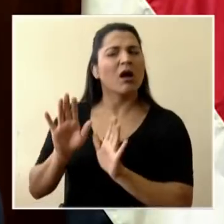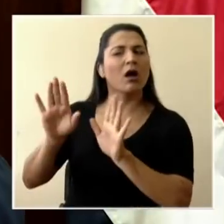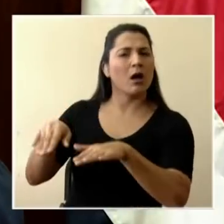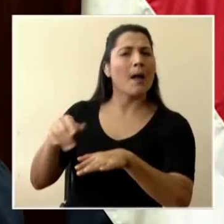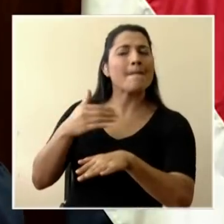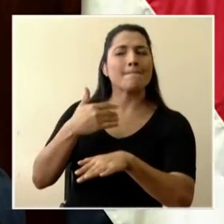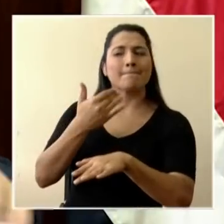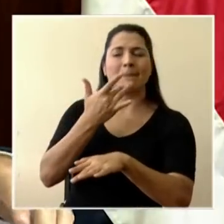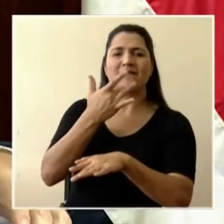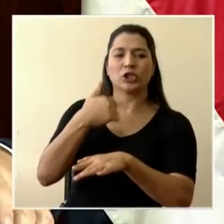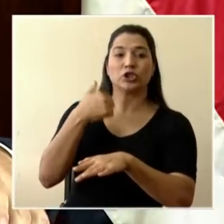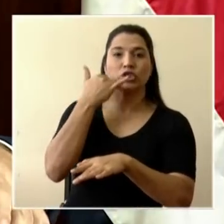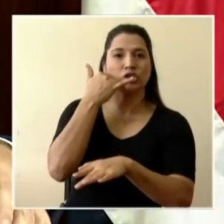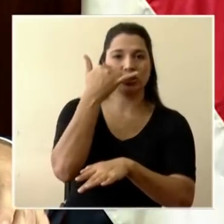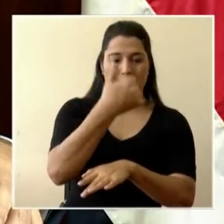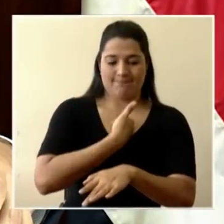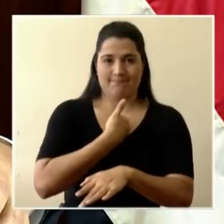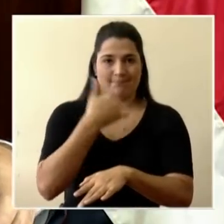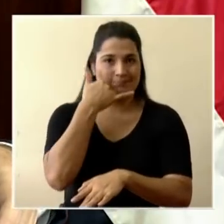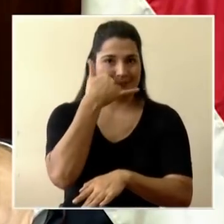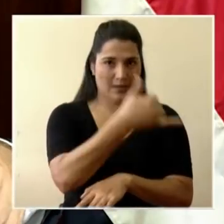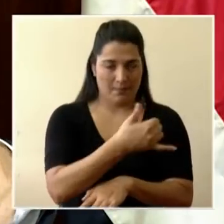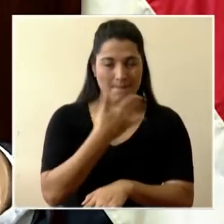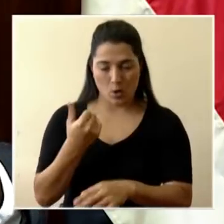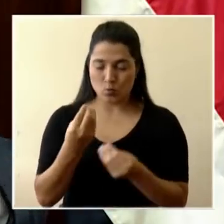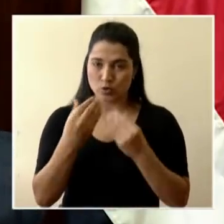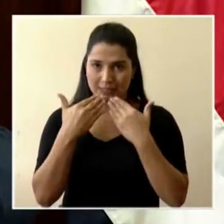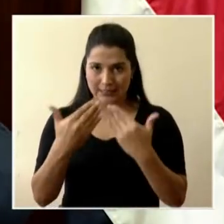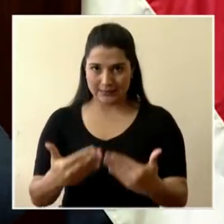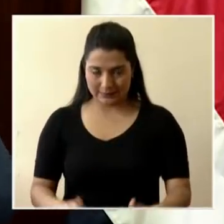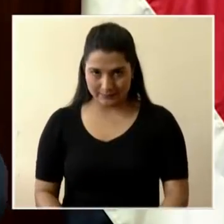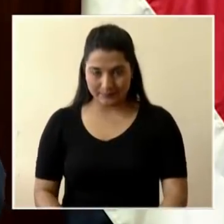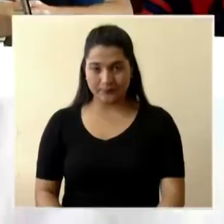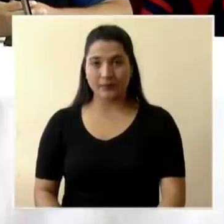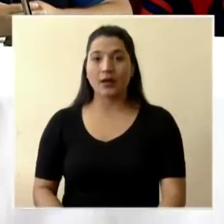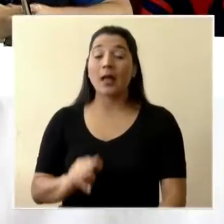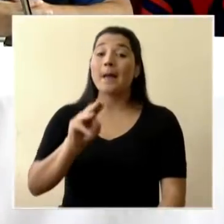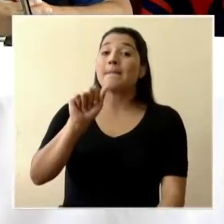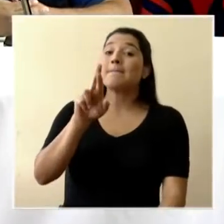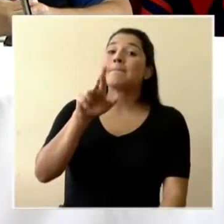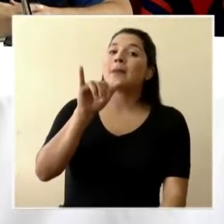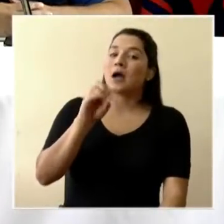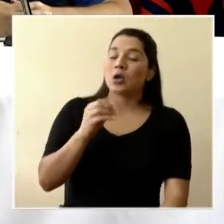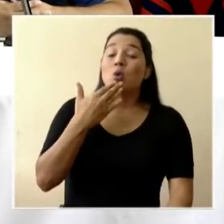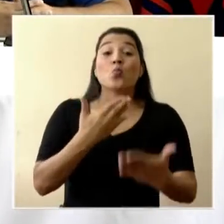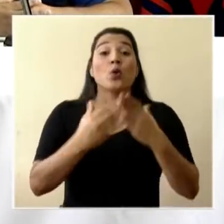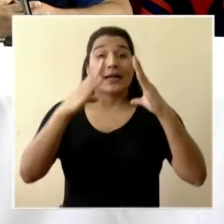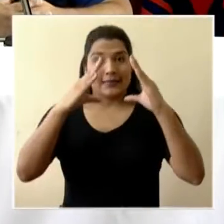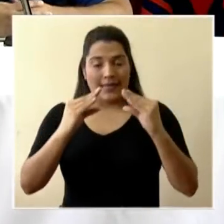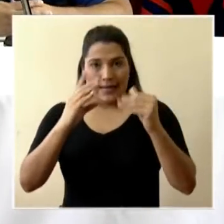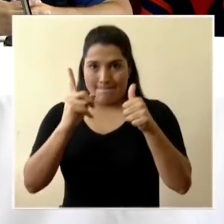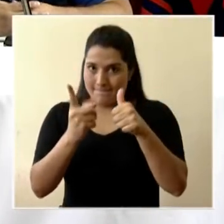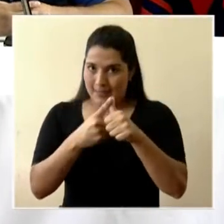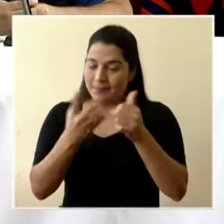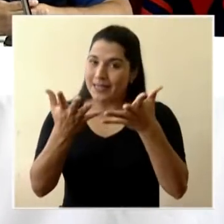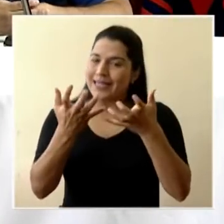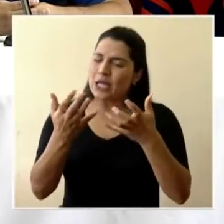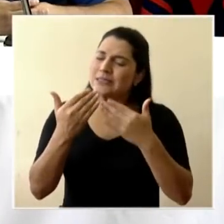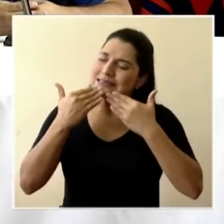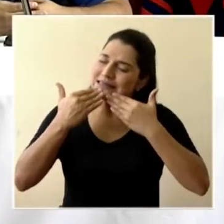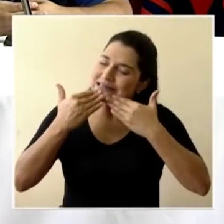oficiales para tener garantía que no sea víctima de un delito. Muchas gracias. Don Mario, su mensaje. Buenas tardes. Primero quiero